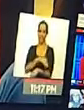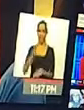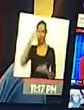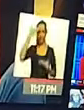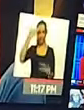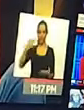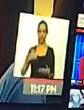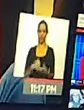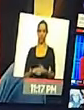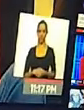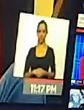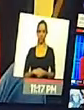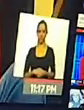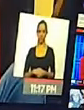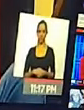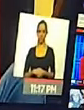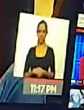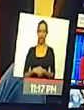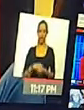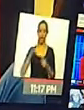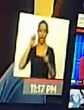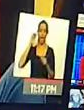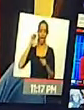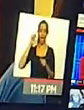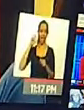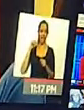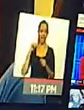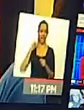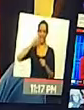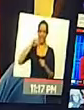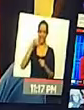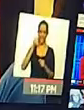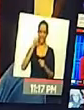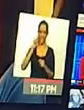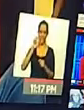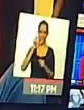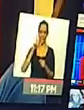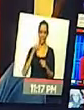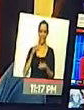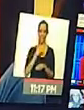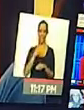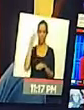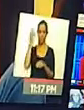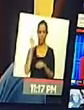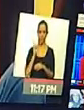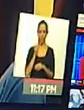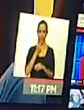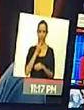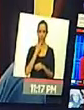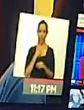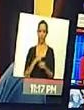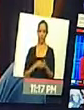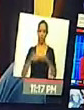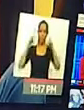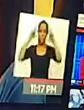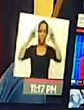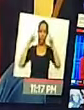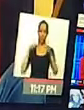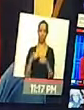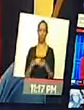a Jacqueline Faría, Misión Venezuela Bella, el búho, el pana búho del Ministerio de Transporte y al